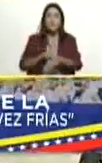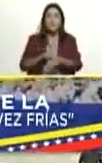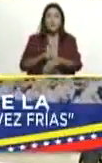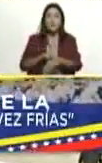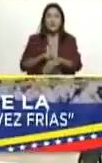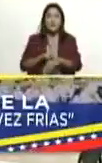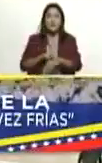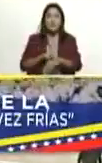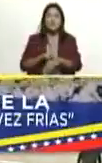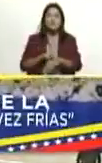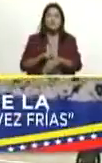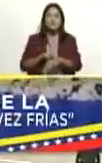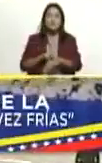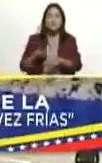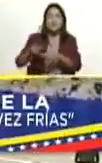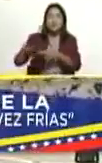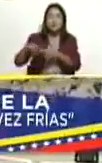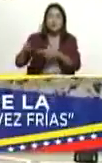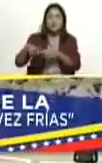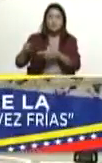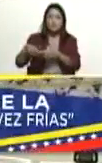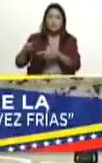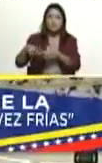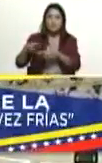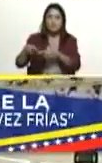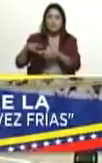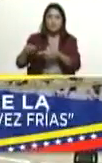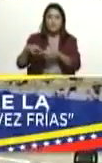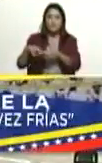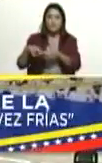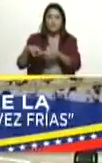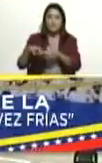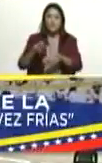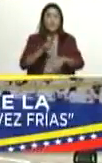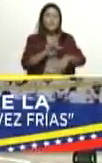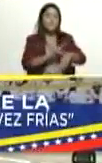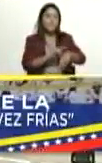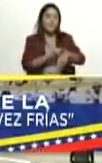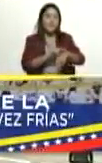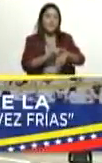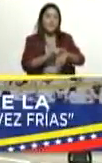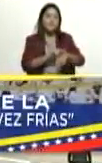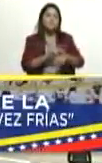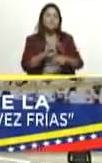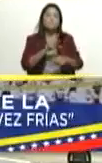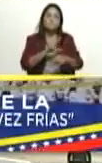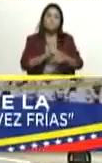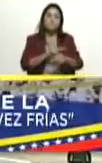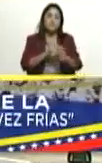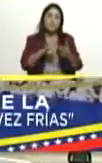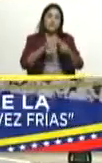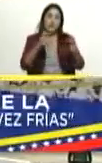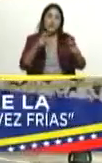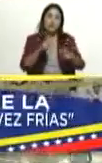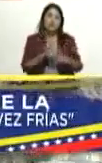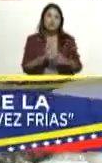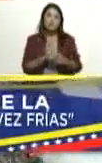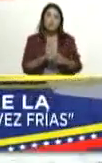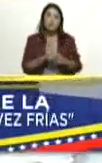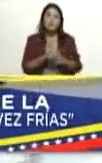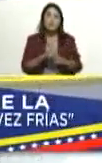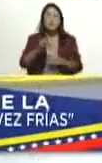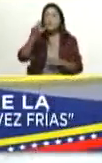en pediatría y puericultura. Omaira Carolina Castillo Moreno, médica especialista en medicina general integral. Luz